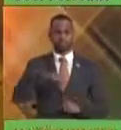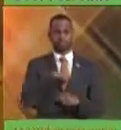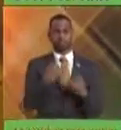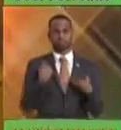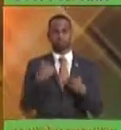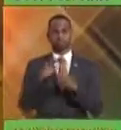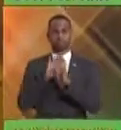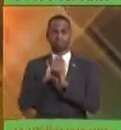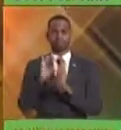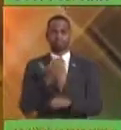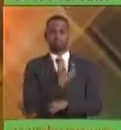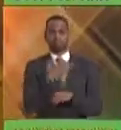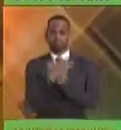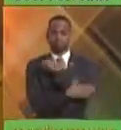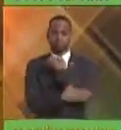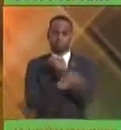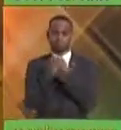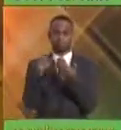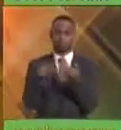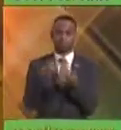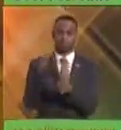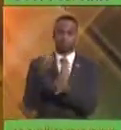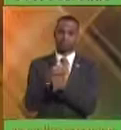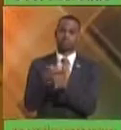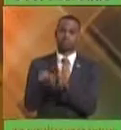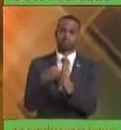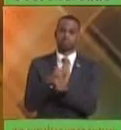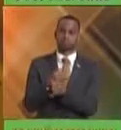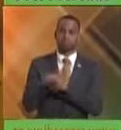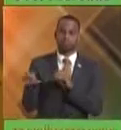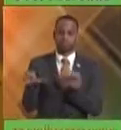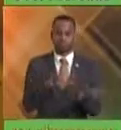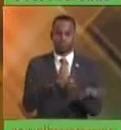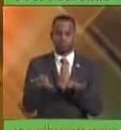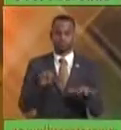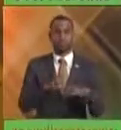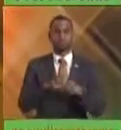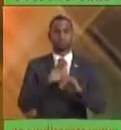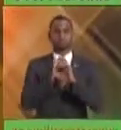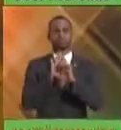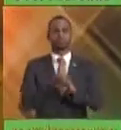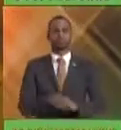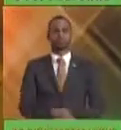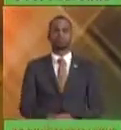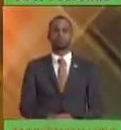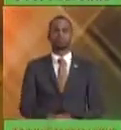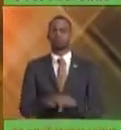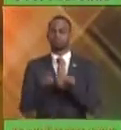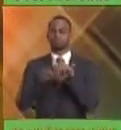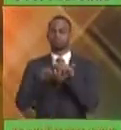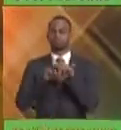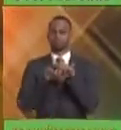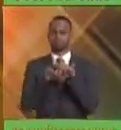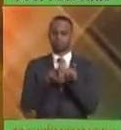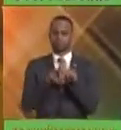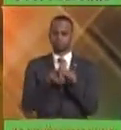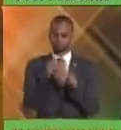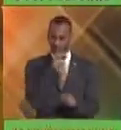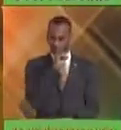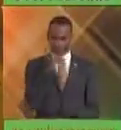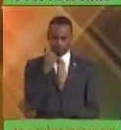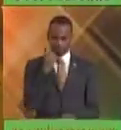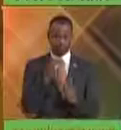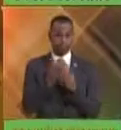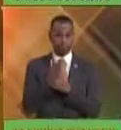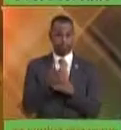ejemplos en nuestro país de instituciones que han desarrollado prácticas inclusivas el metro de santo domingo no solamente es